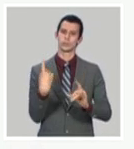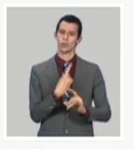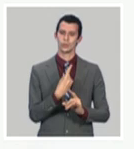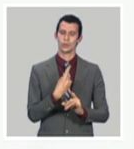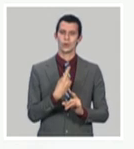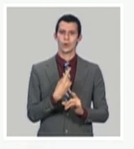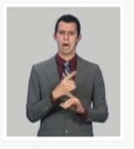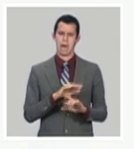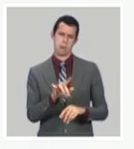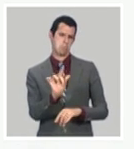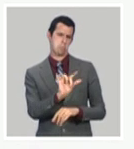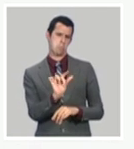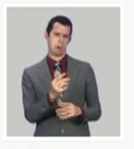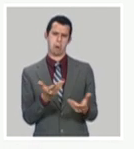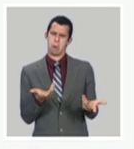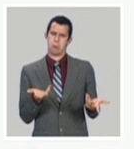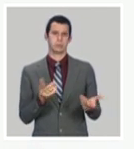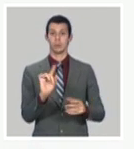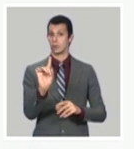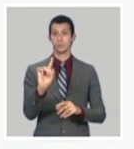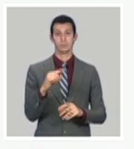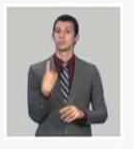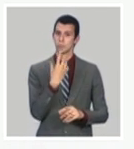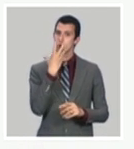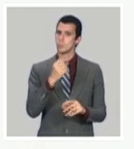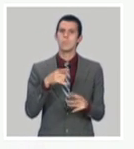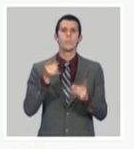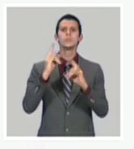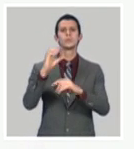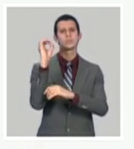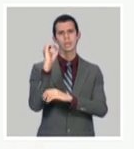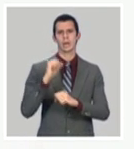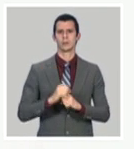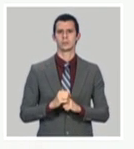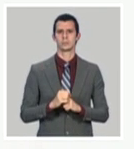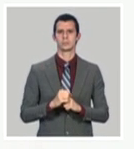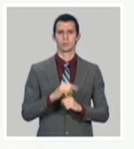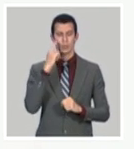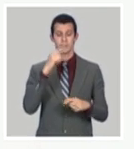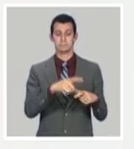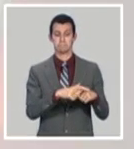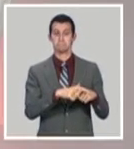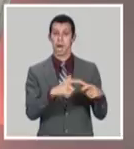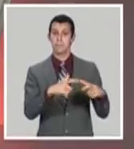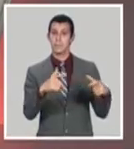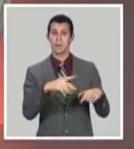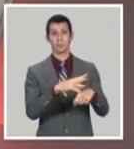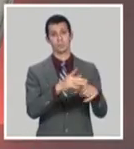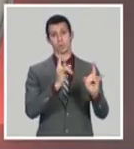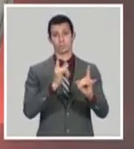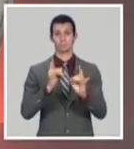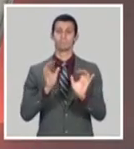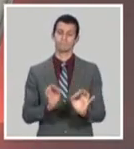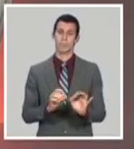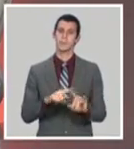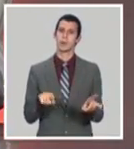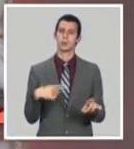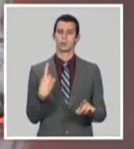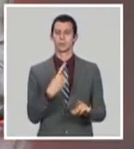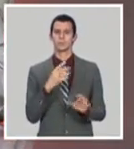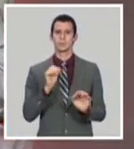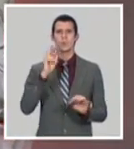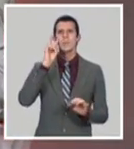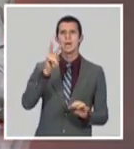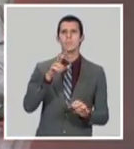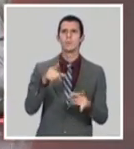un nivel estable, ha venido disminuyendo con relación a los primeros momentos, pero realmente ha habido un impacto. A todo el mundo le duele